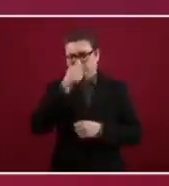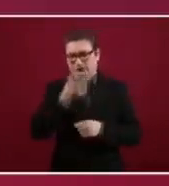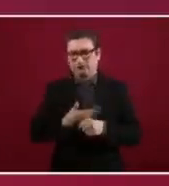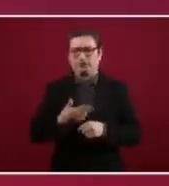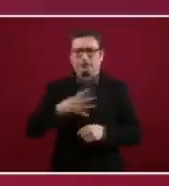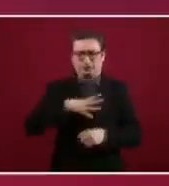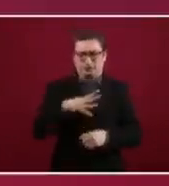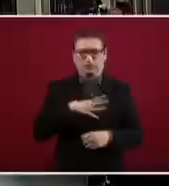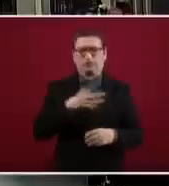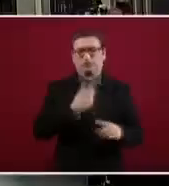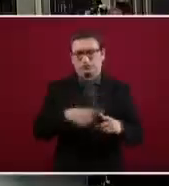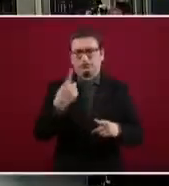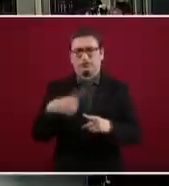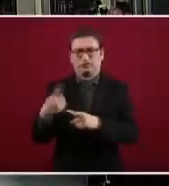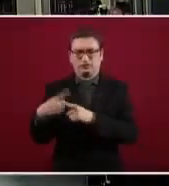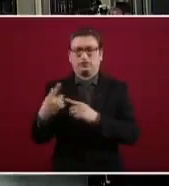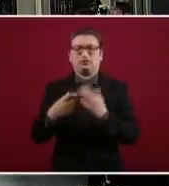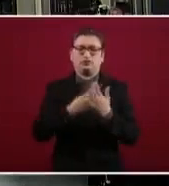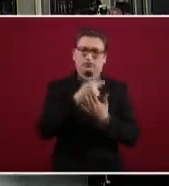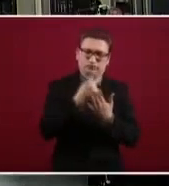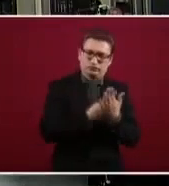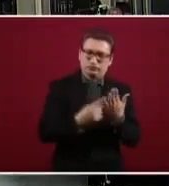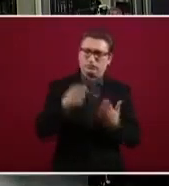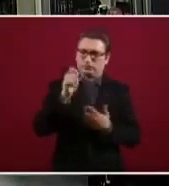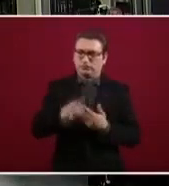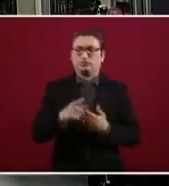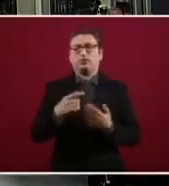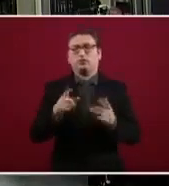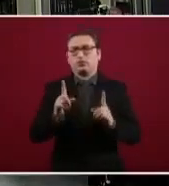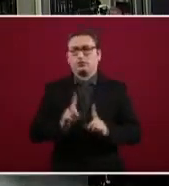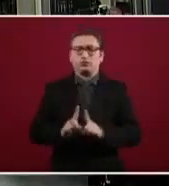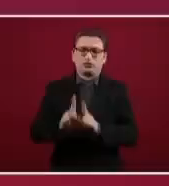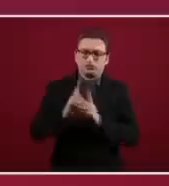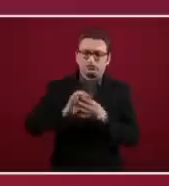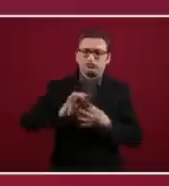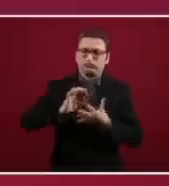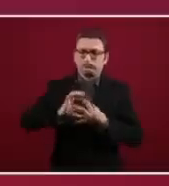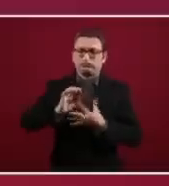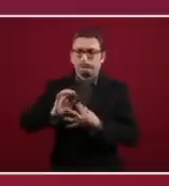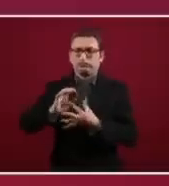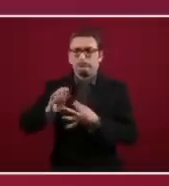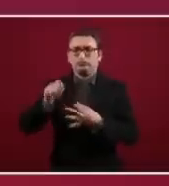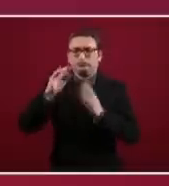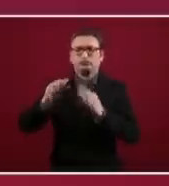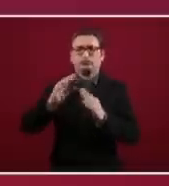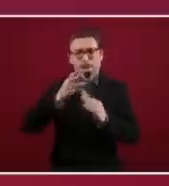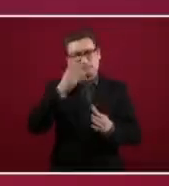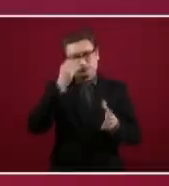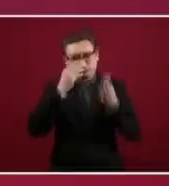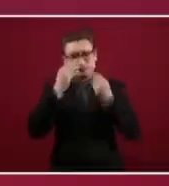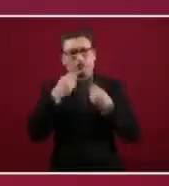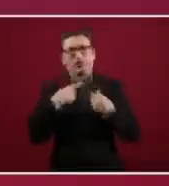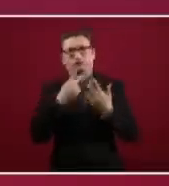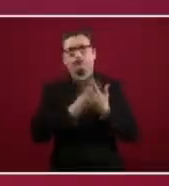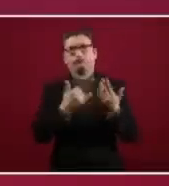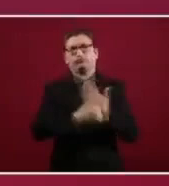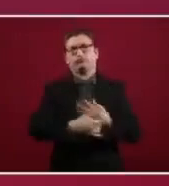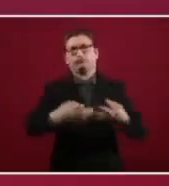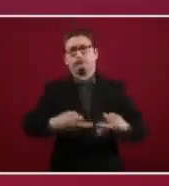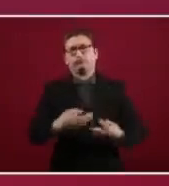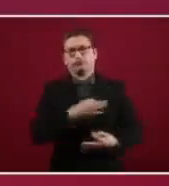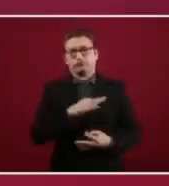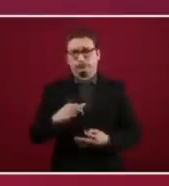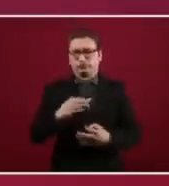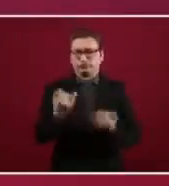al respecto hay varios programas al respecto de acompañamiento para la formación de proyectos las